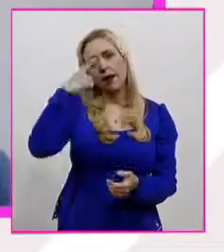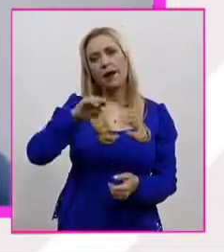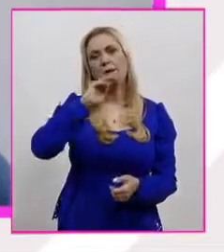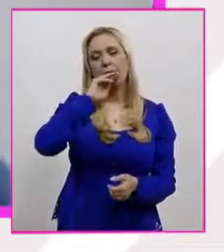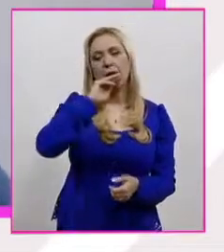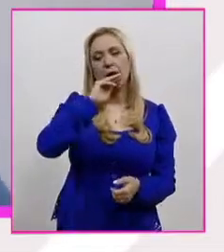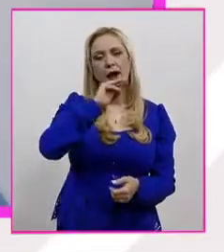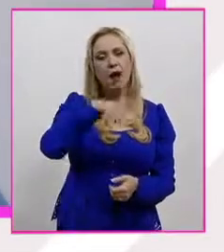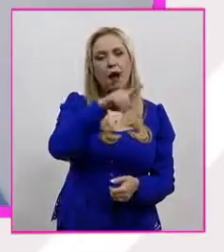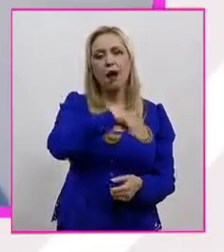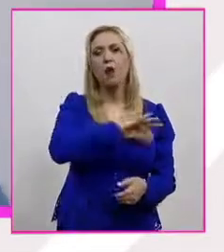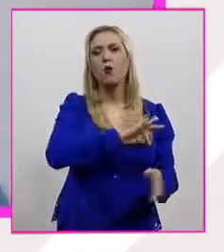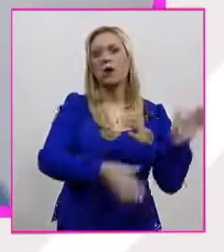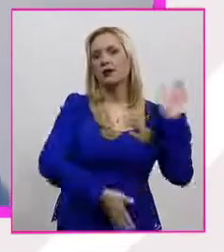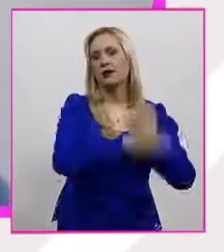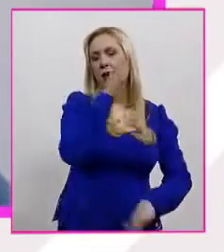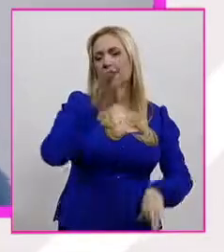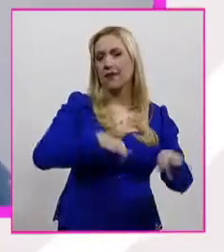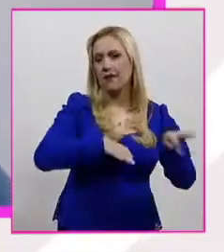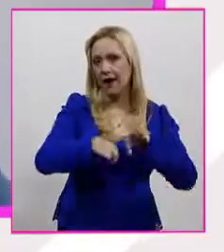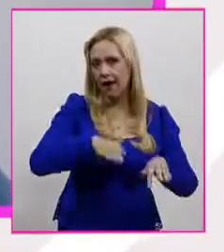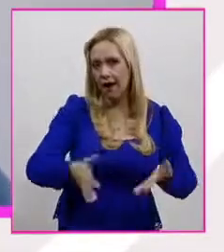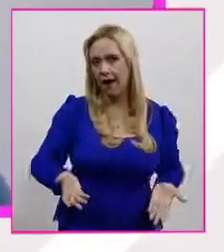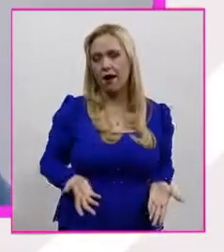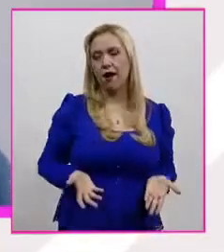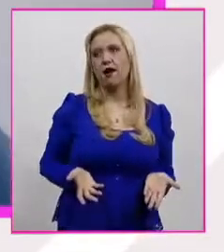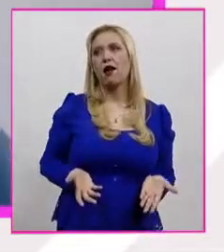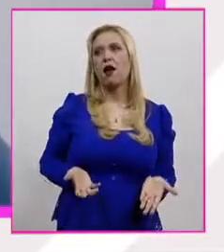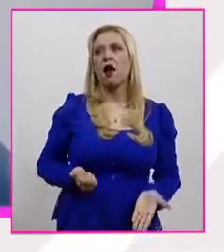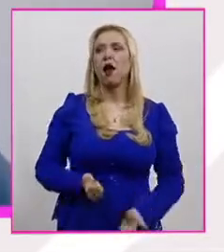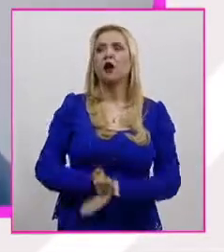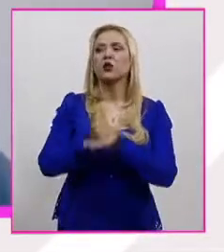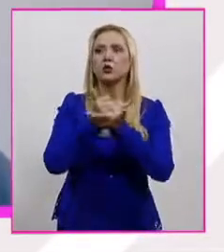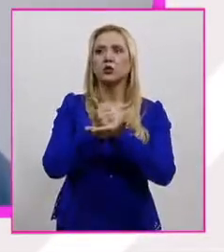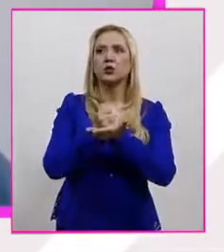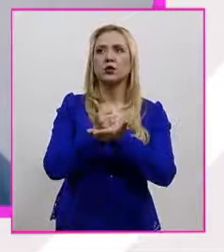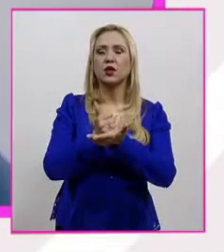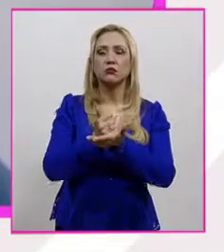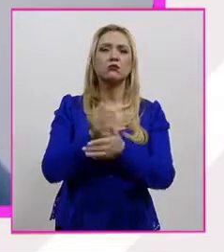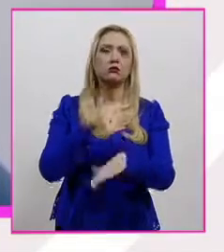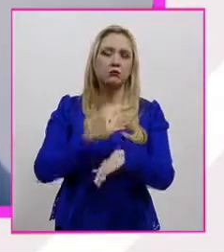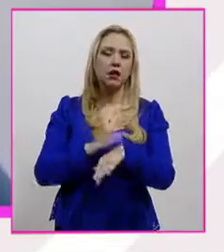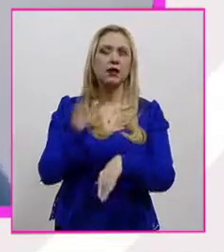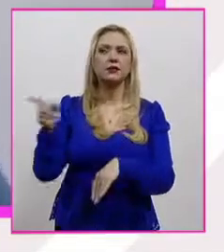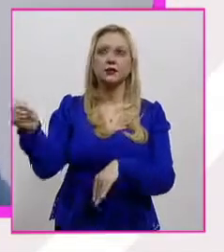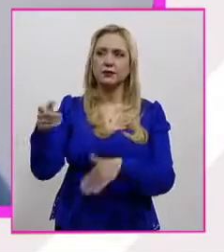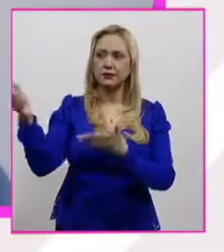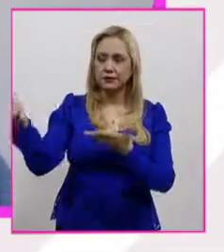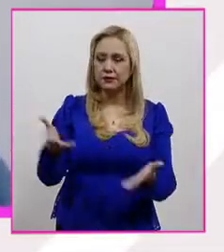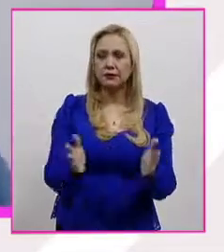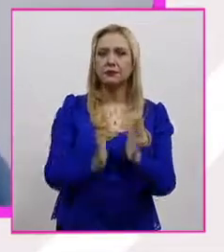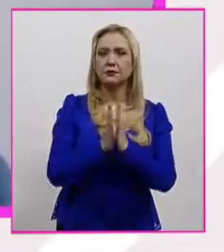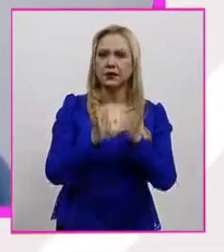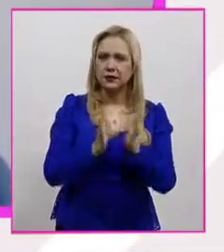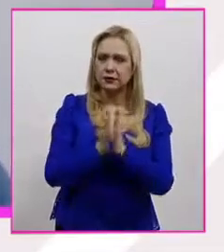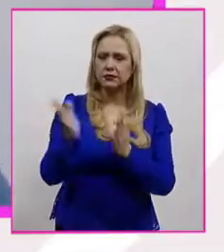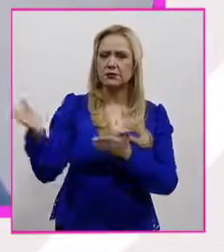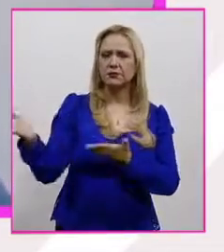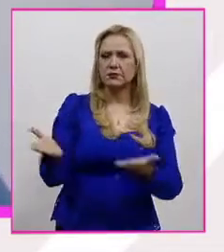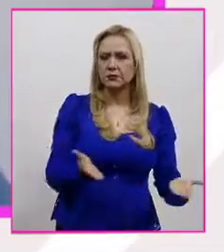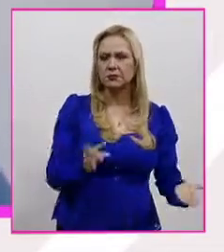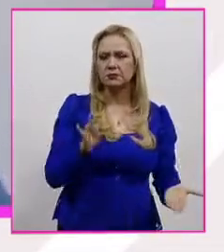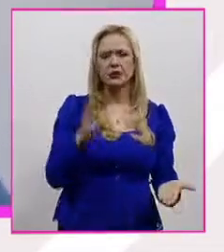pudieran trabajar, ayudaba a consolidar el tejido social porque implicaba la participación de la comunidad incluso en decidir qué era lo que se